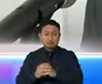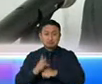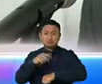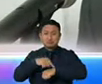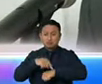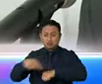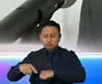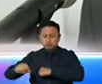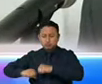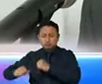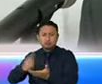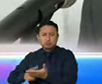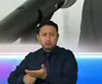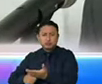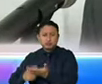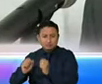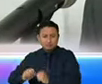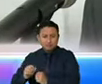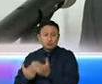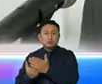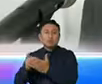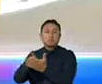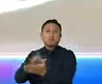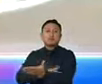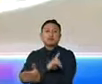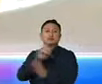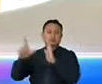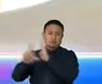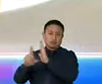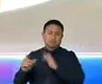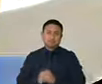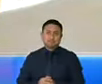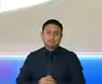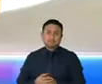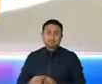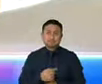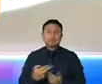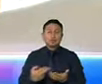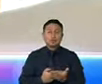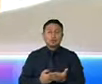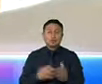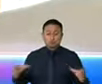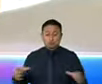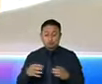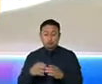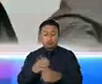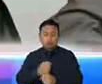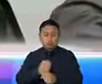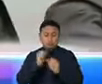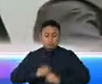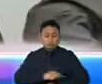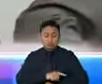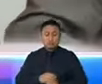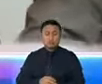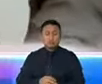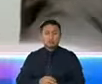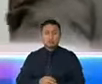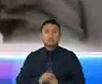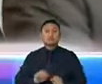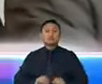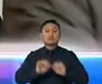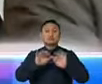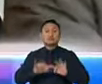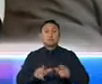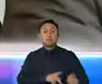señalado para elaborar estos proyectos de ley. En esta reunión del Consejo Sectorial de Seguridad también brindará sus aportes la Secretaría